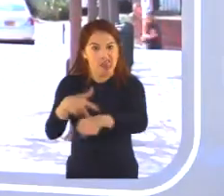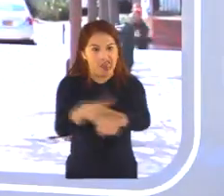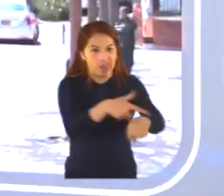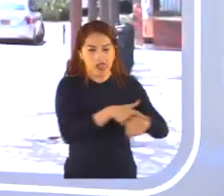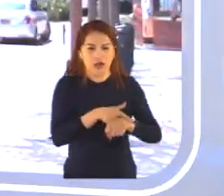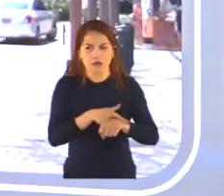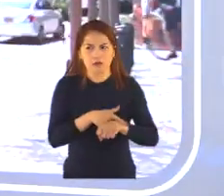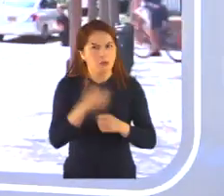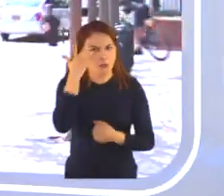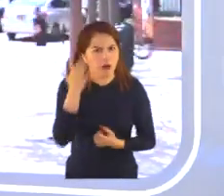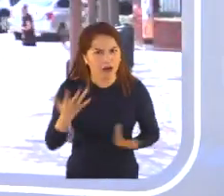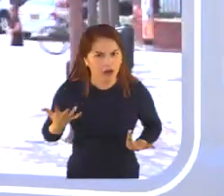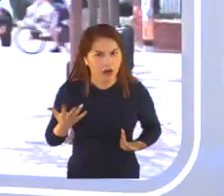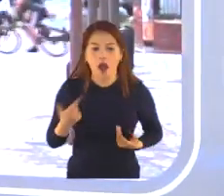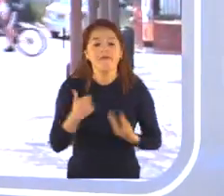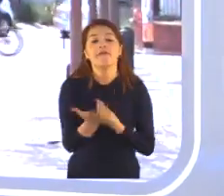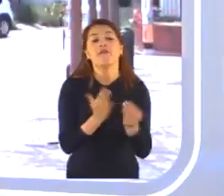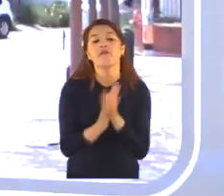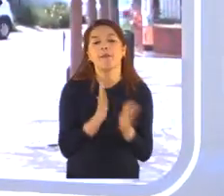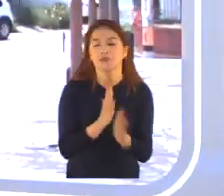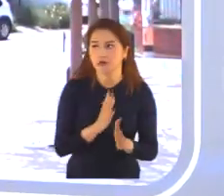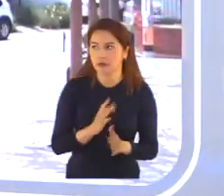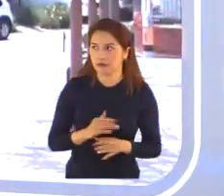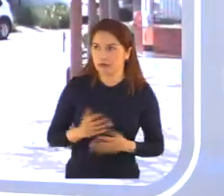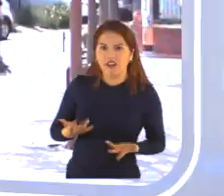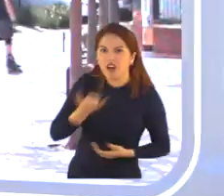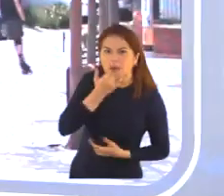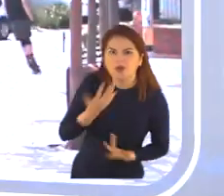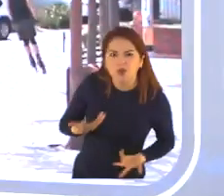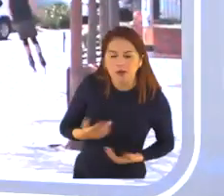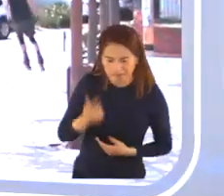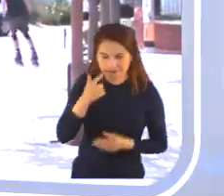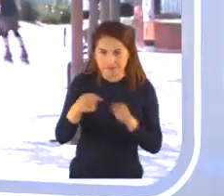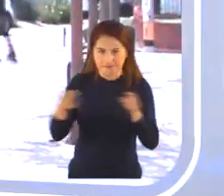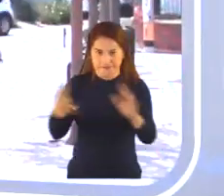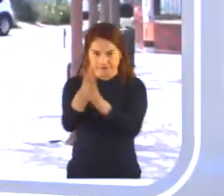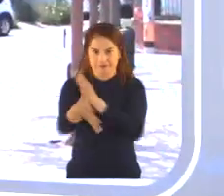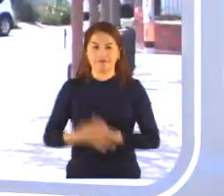grave acusación. El ejército ya respondió, ¿qué más sabemos?